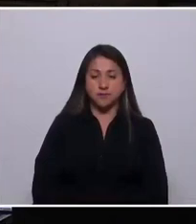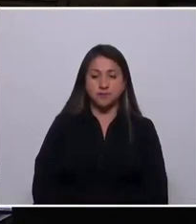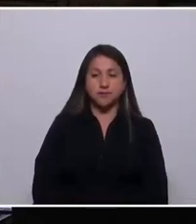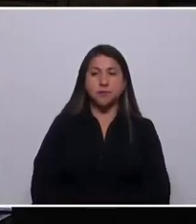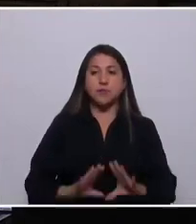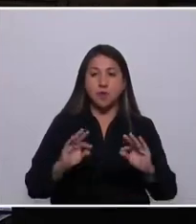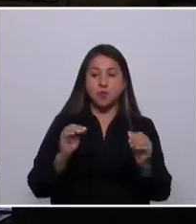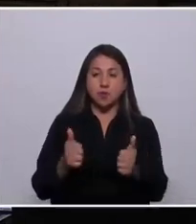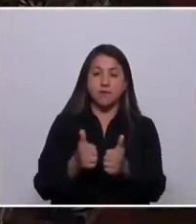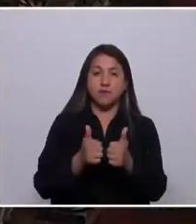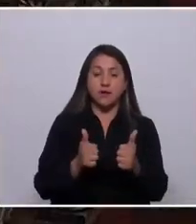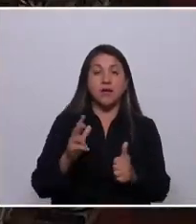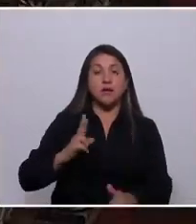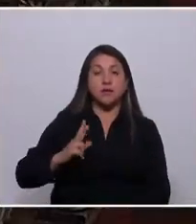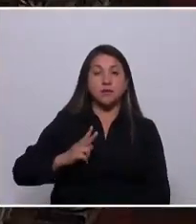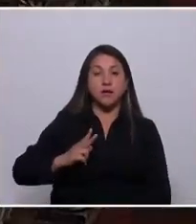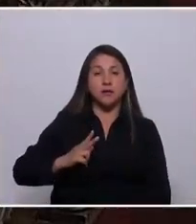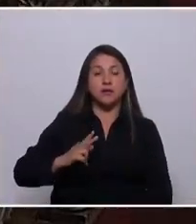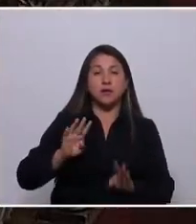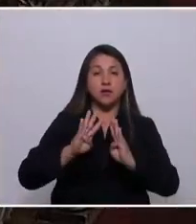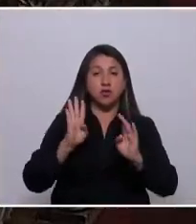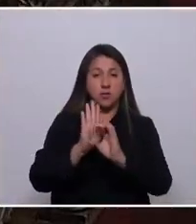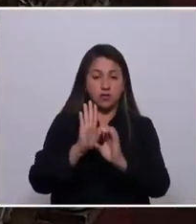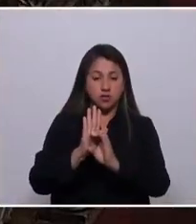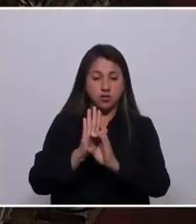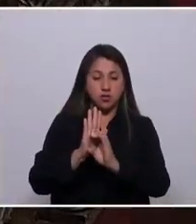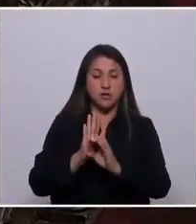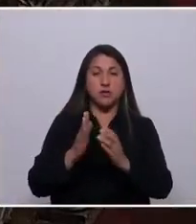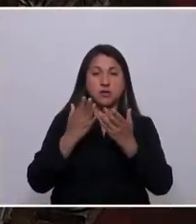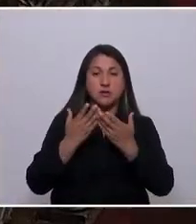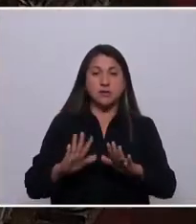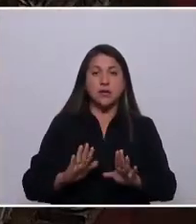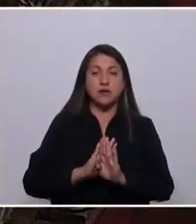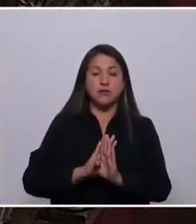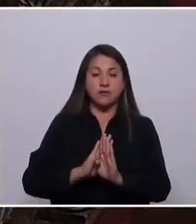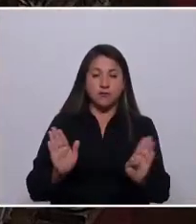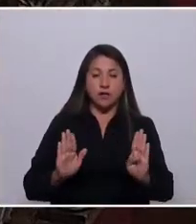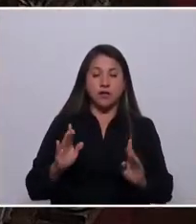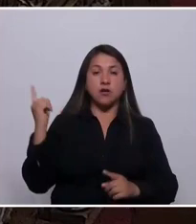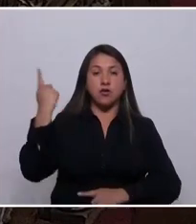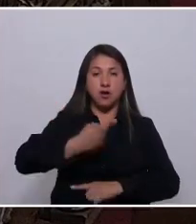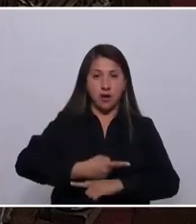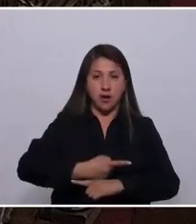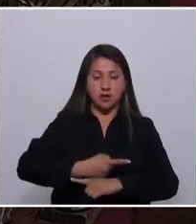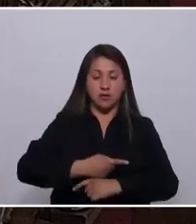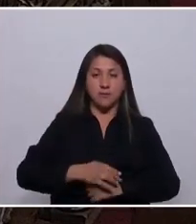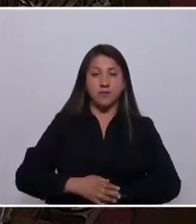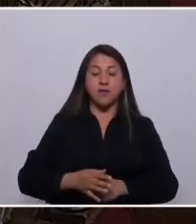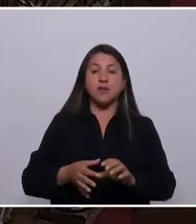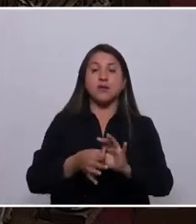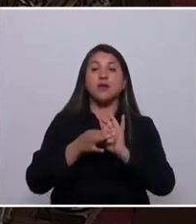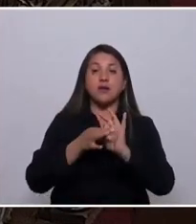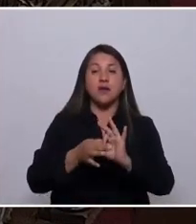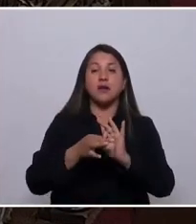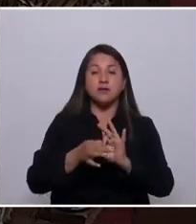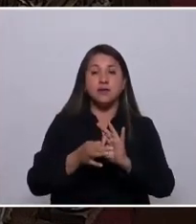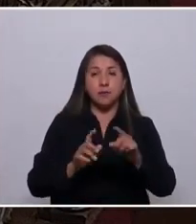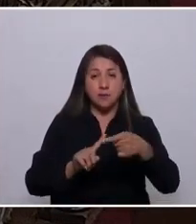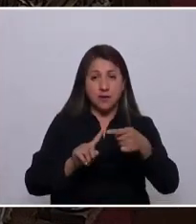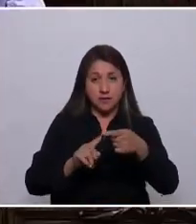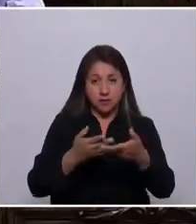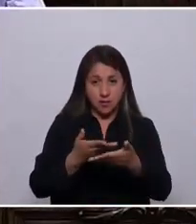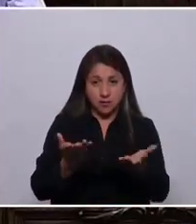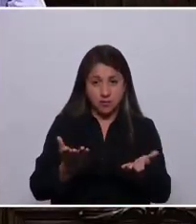Muy bien, estimados convencionales. Hemos concluido la jornada. Agradecerles su